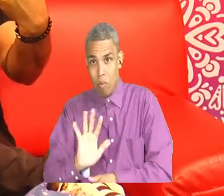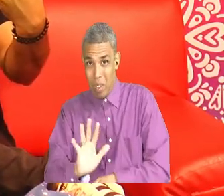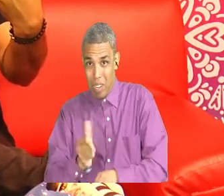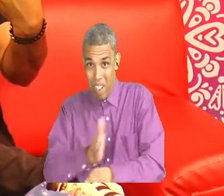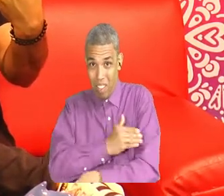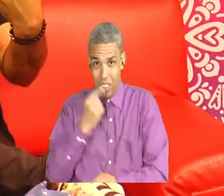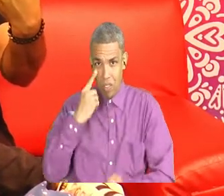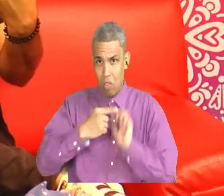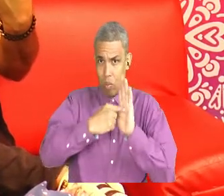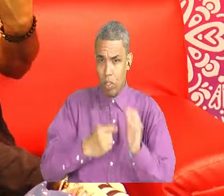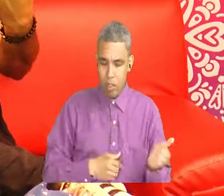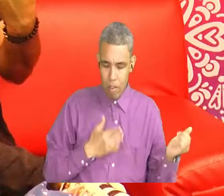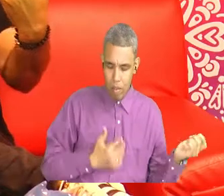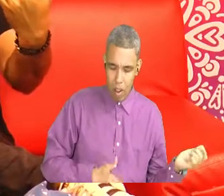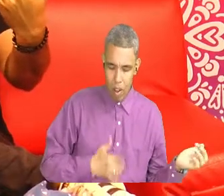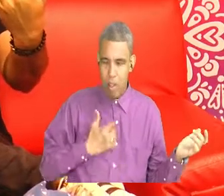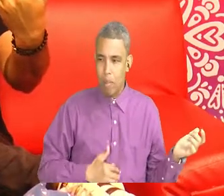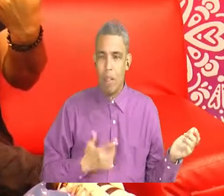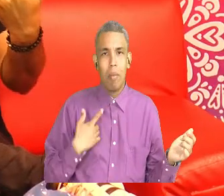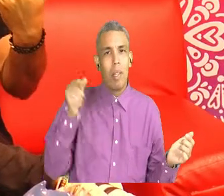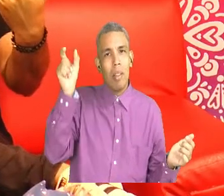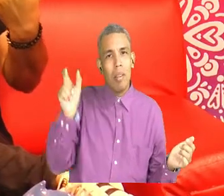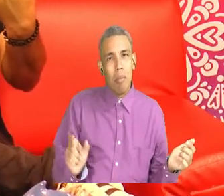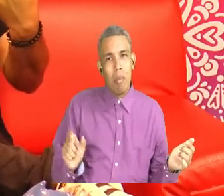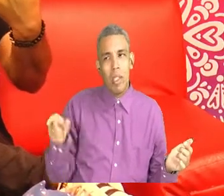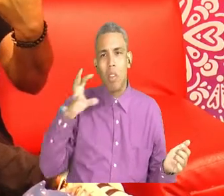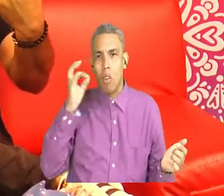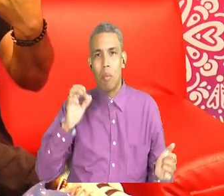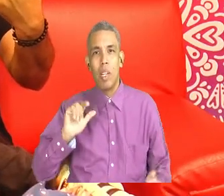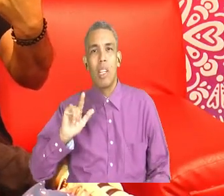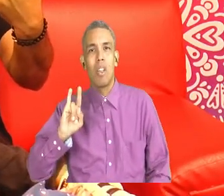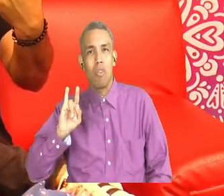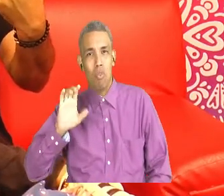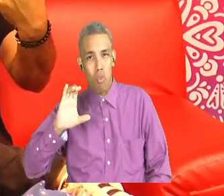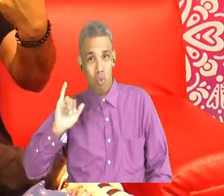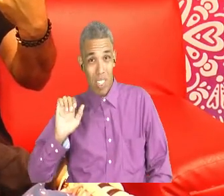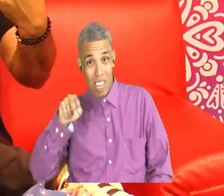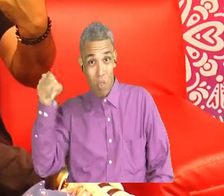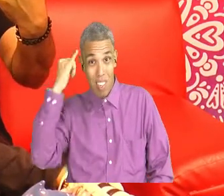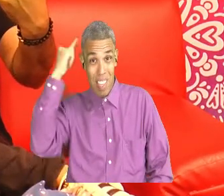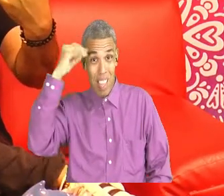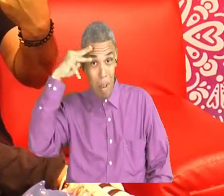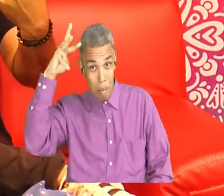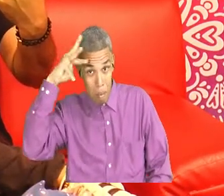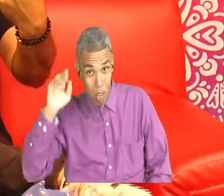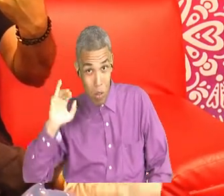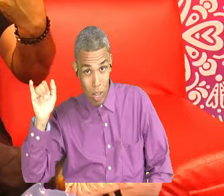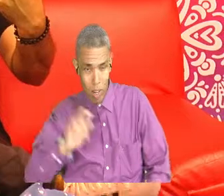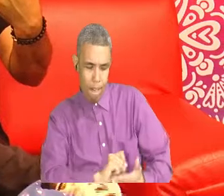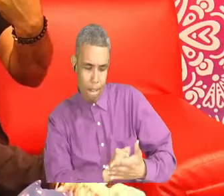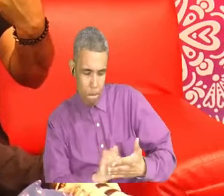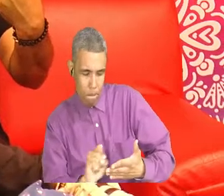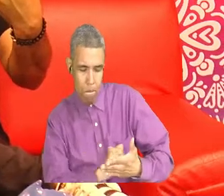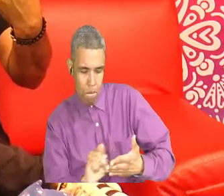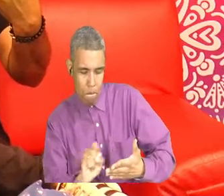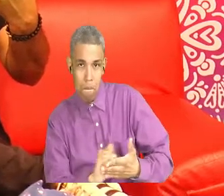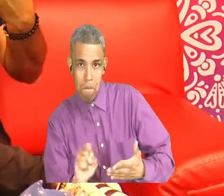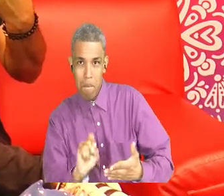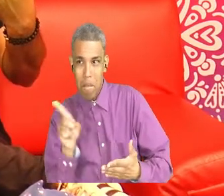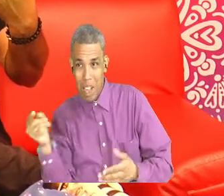un compositor mexicano que se llama Luciano Luna. Ya le han hecho varias versiones y nosotros la estamos haciendo en vallenato, ya que tú sabes que en México se consume mucho